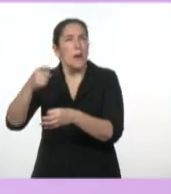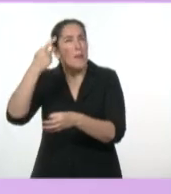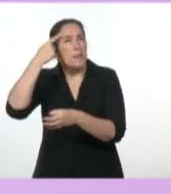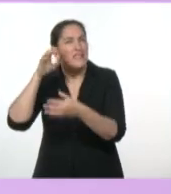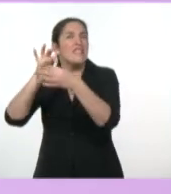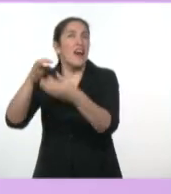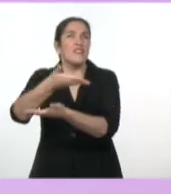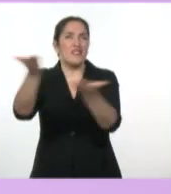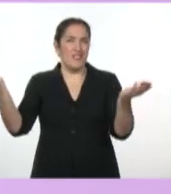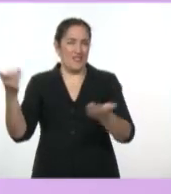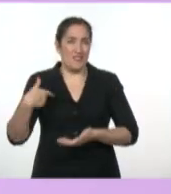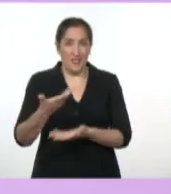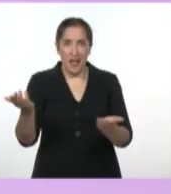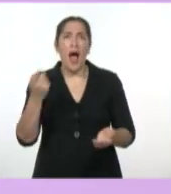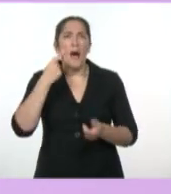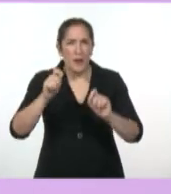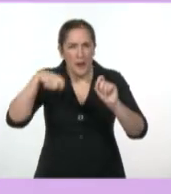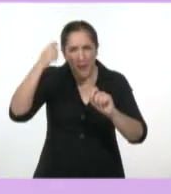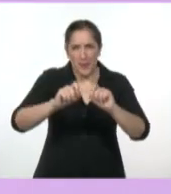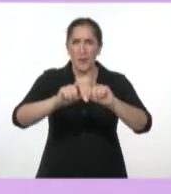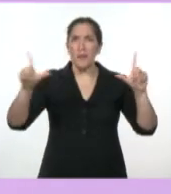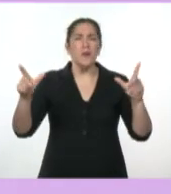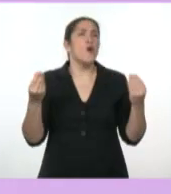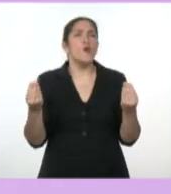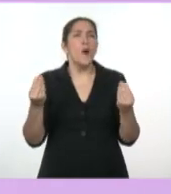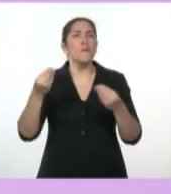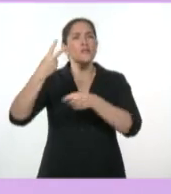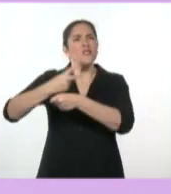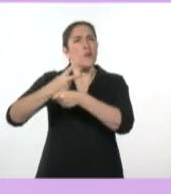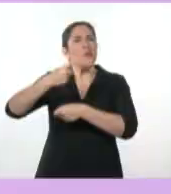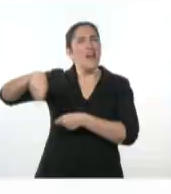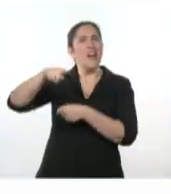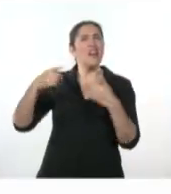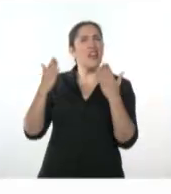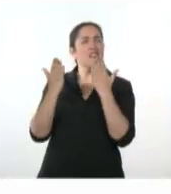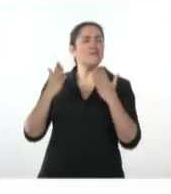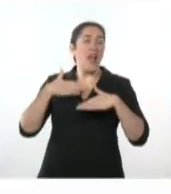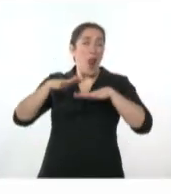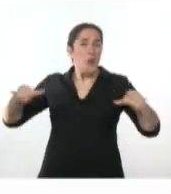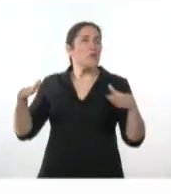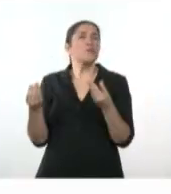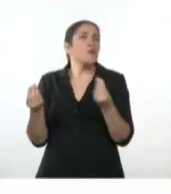Bueno, vamos a verlo. ¿Vemos material al respecto de cómo se organizan los alumnos secundarios? Lo compartimos.